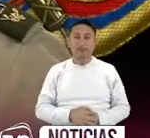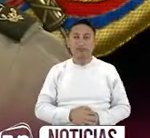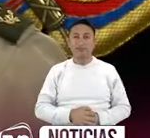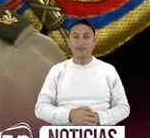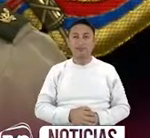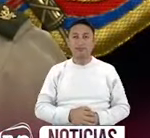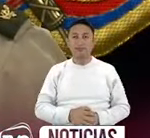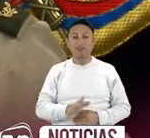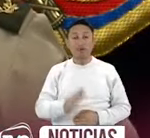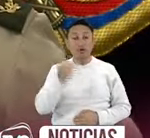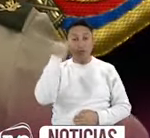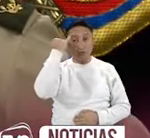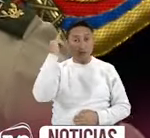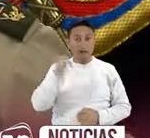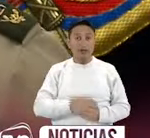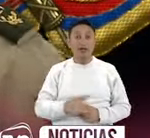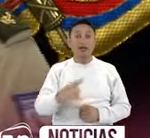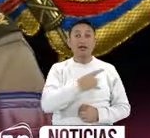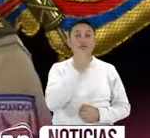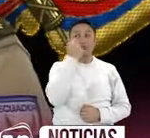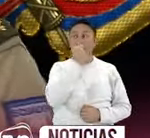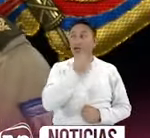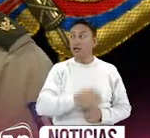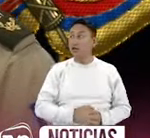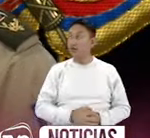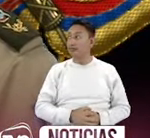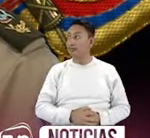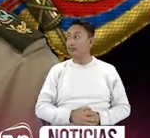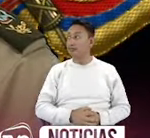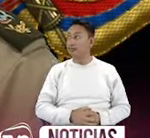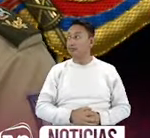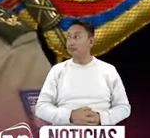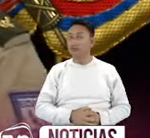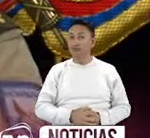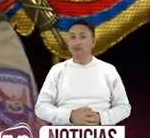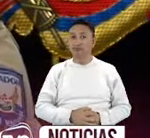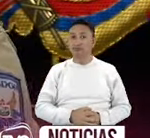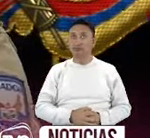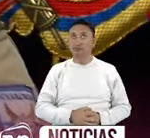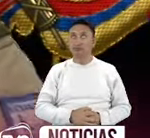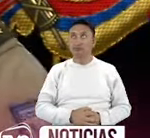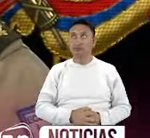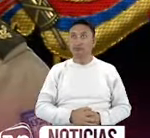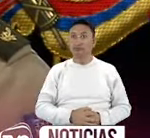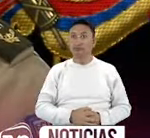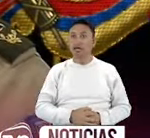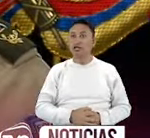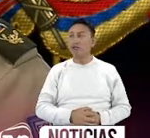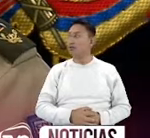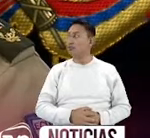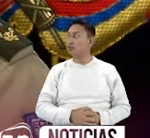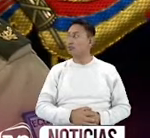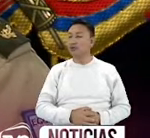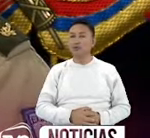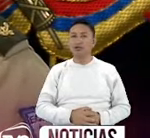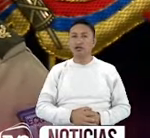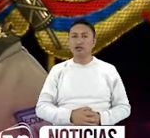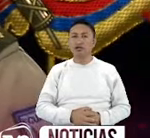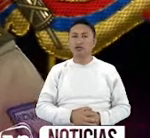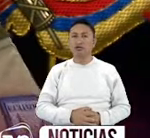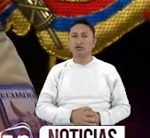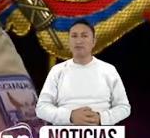de que esta sustancia, una vez que llegaba a las cercanías de los puertos, iba a ser